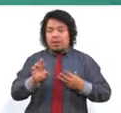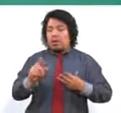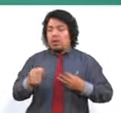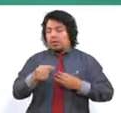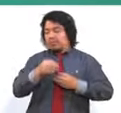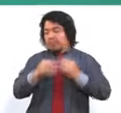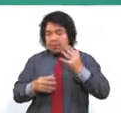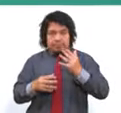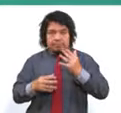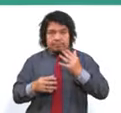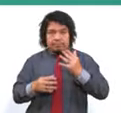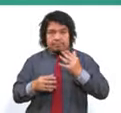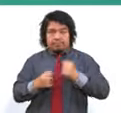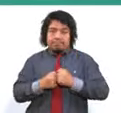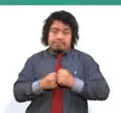etc.